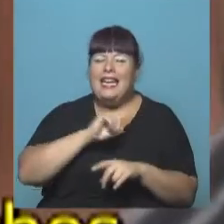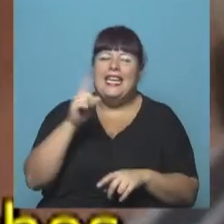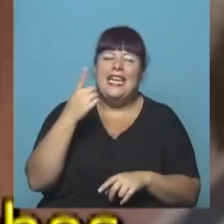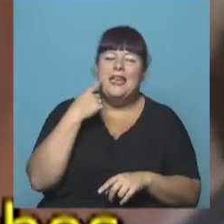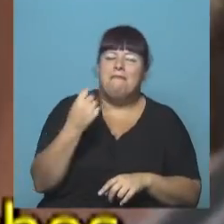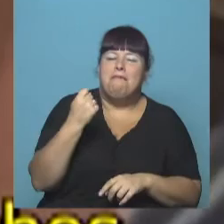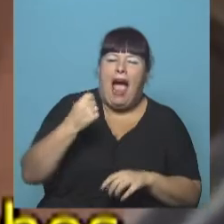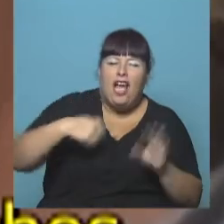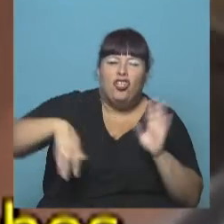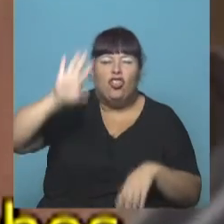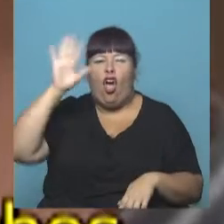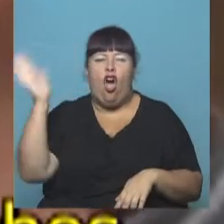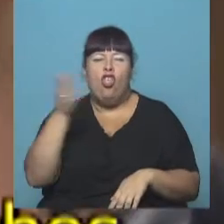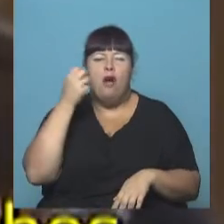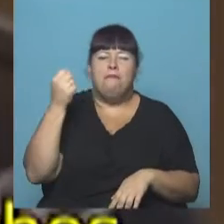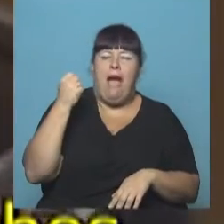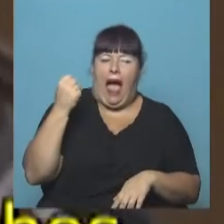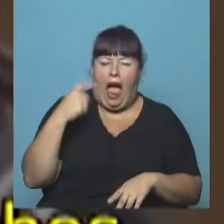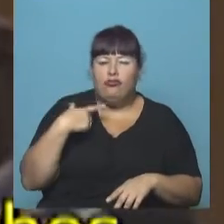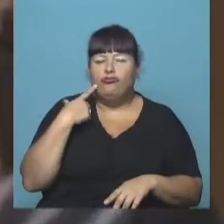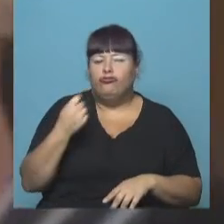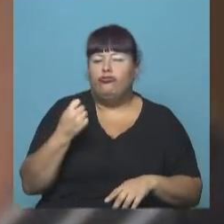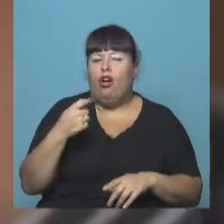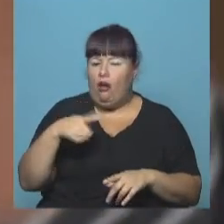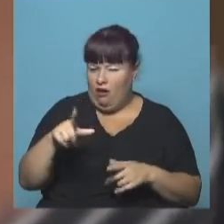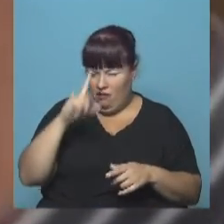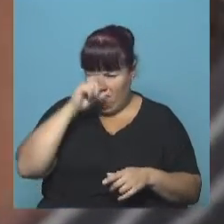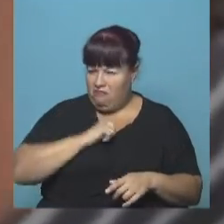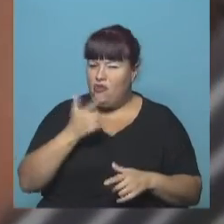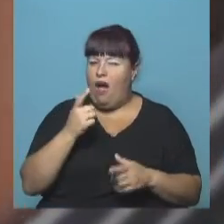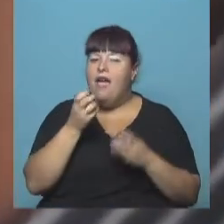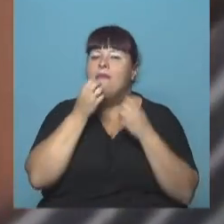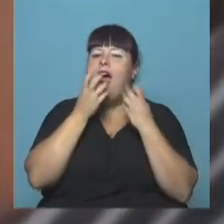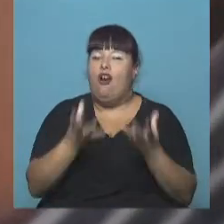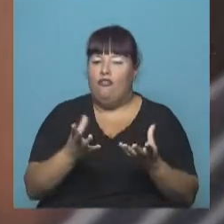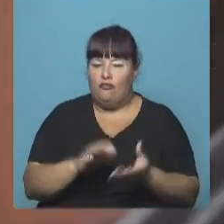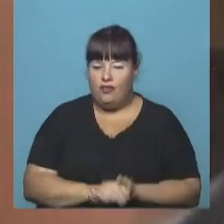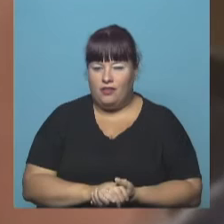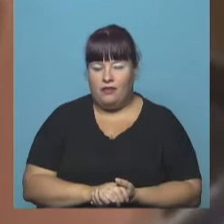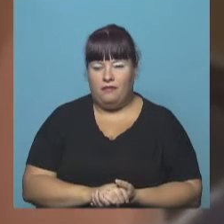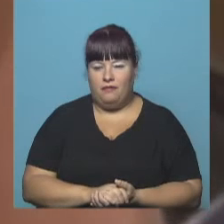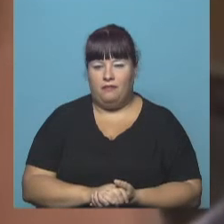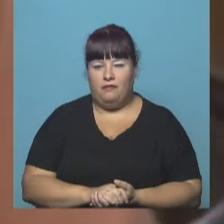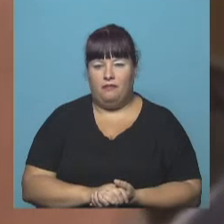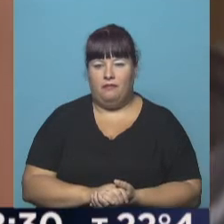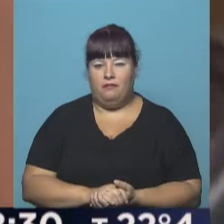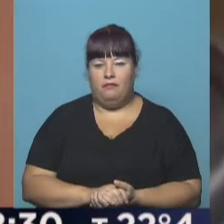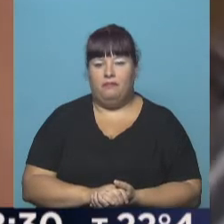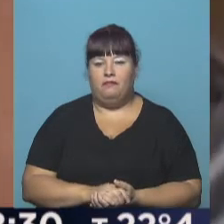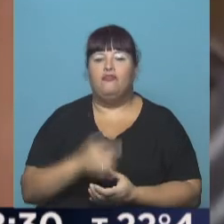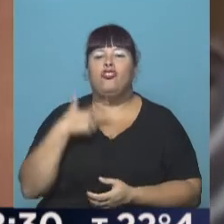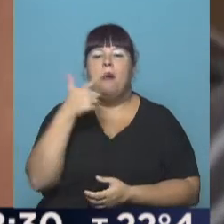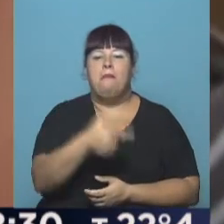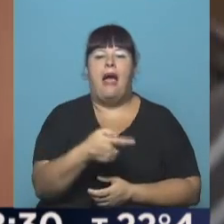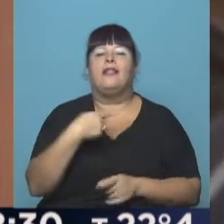ni el más macho de los supermachos tiene la valentía de confesar: la